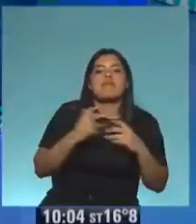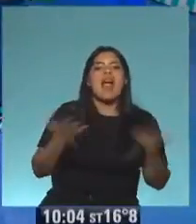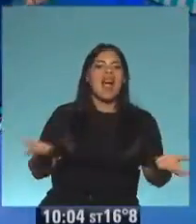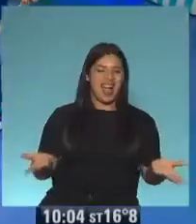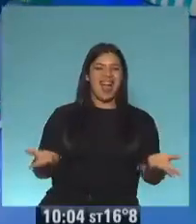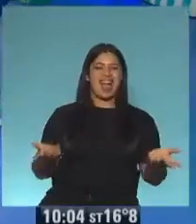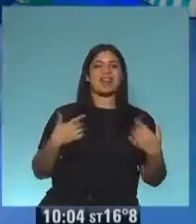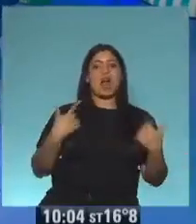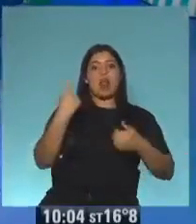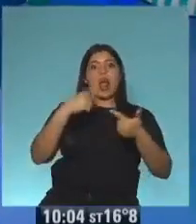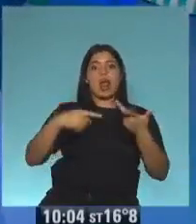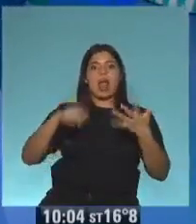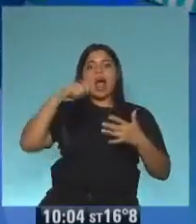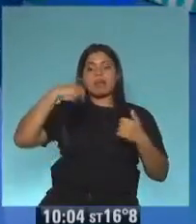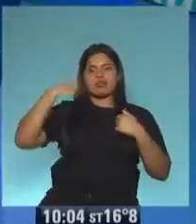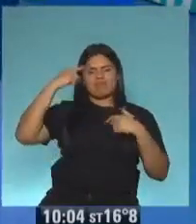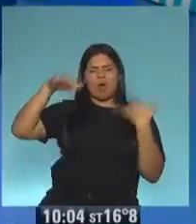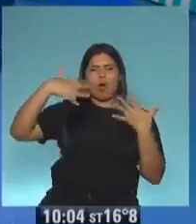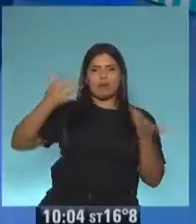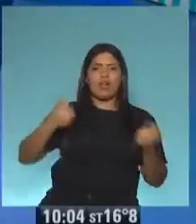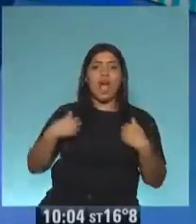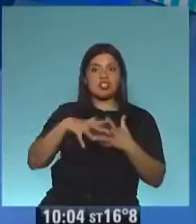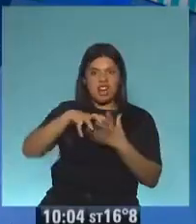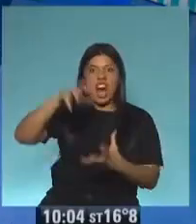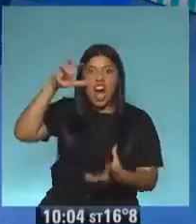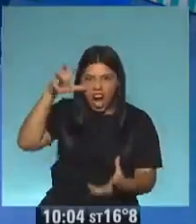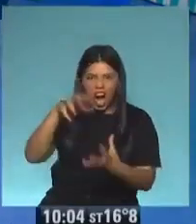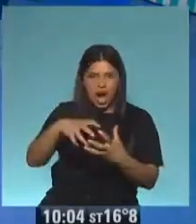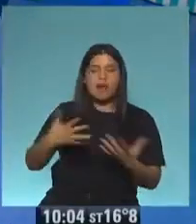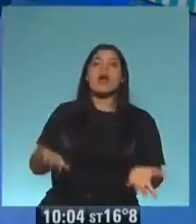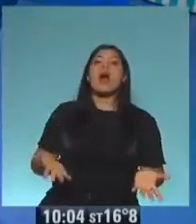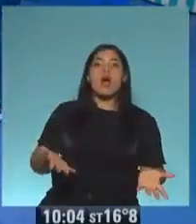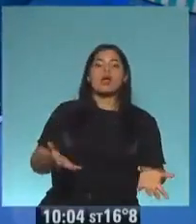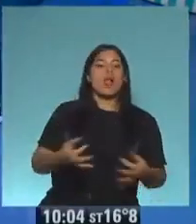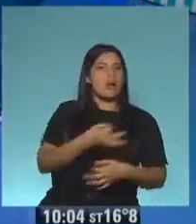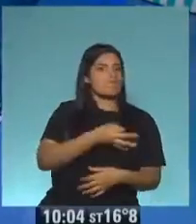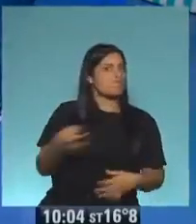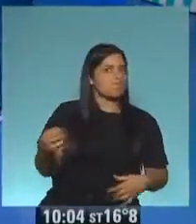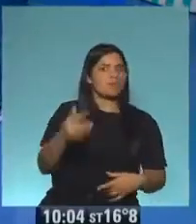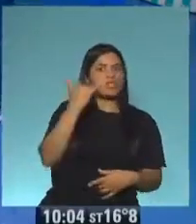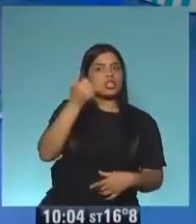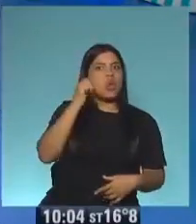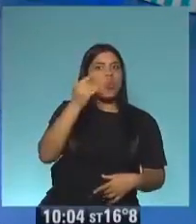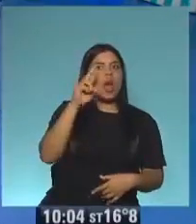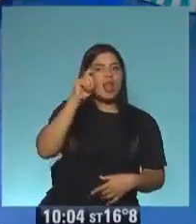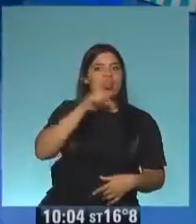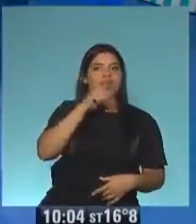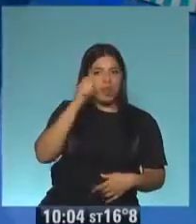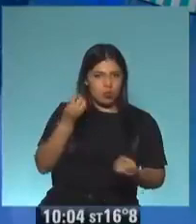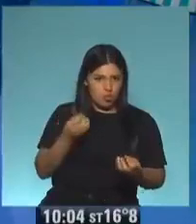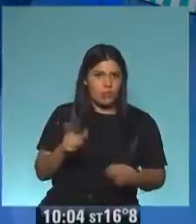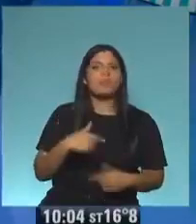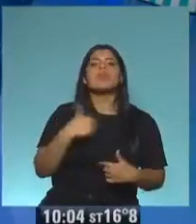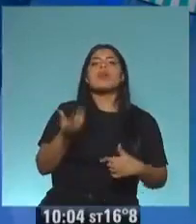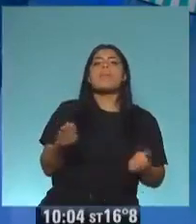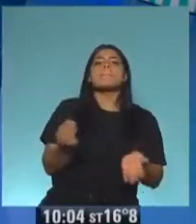son tantos animales en la selva. Pero yo no te ronroneé, yo te decía... No, es verdad, fue un rugido tremendo. ¿Seguimos con música, Mauro? ¿Seguimos? ¿Hacemos una